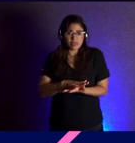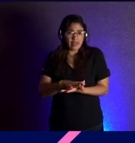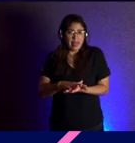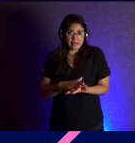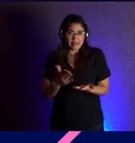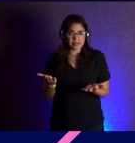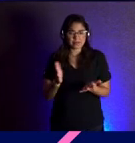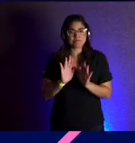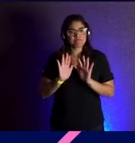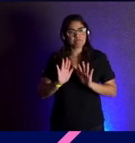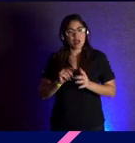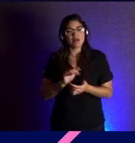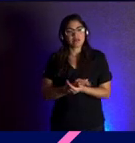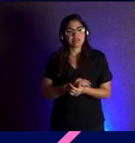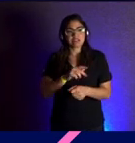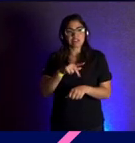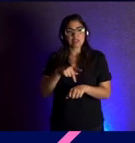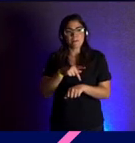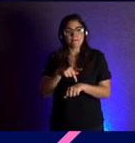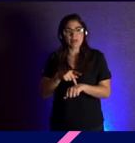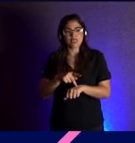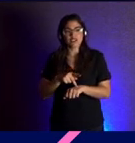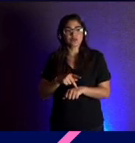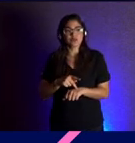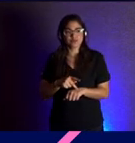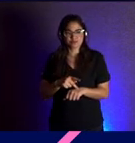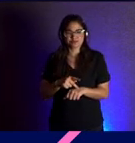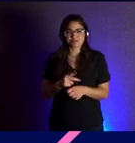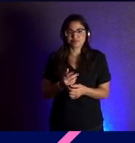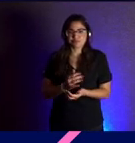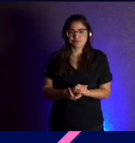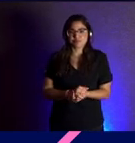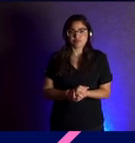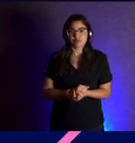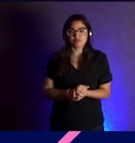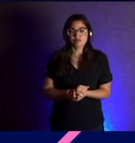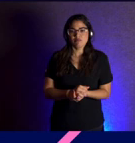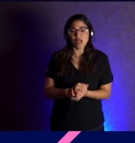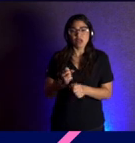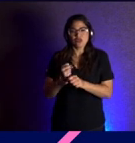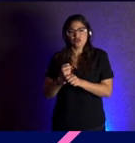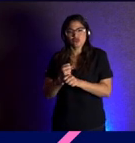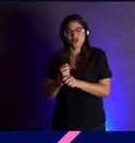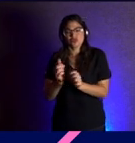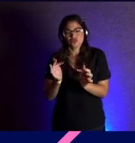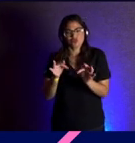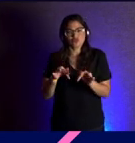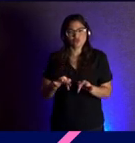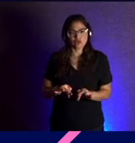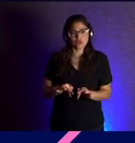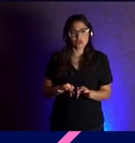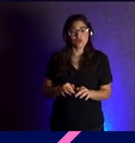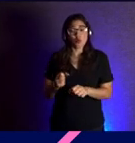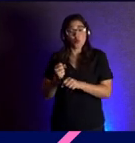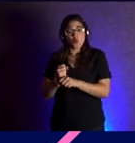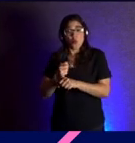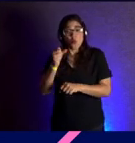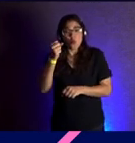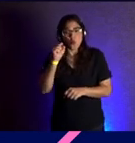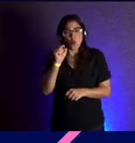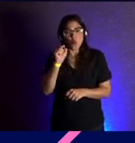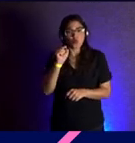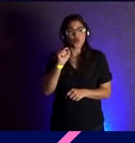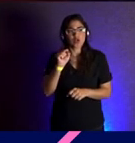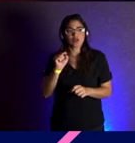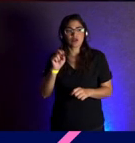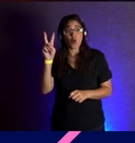países amazónicos en los últimos años. Y como pueden ver, en los últimos 8, Venezuela ha sido el primero 4 veces, más que ningún otro país.